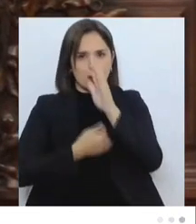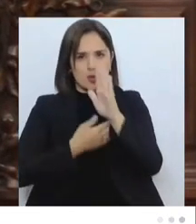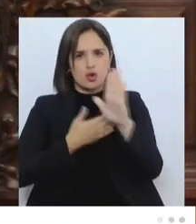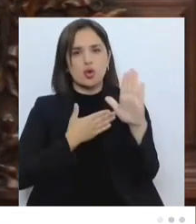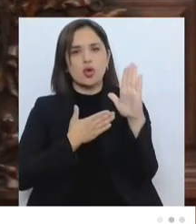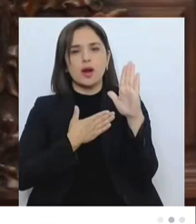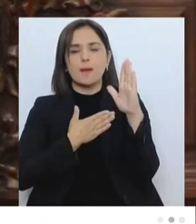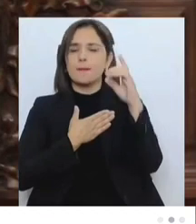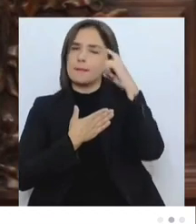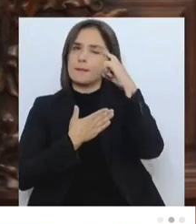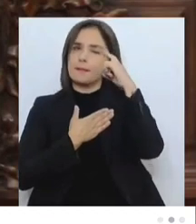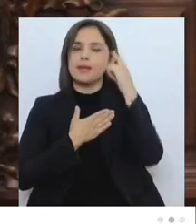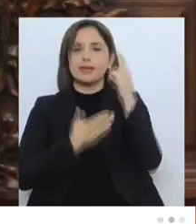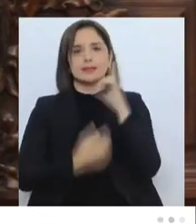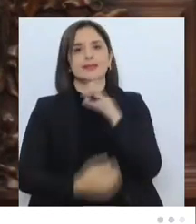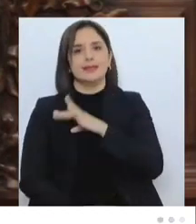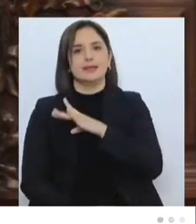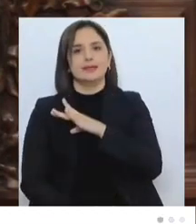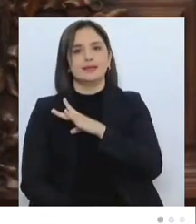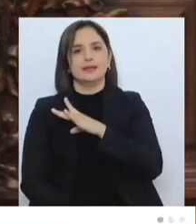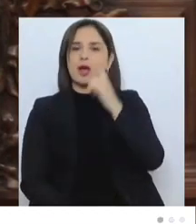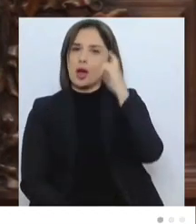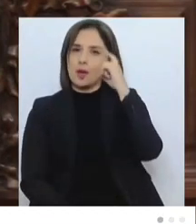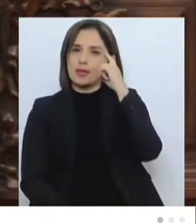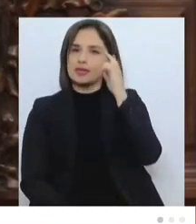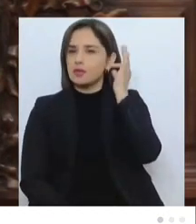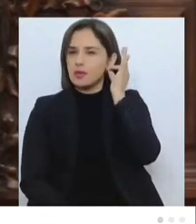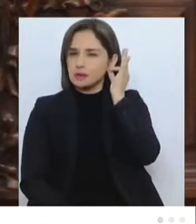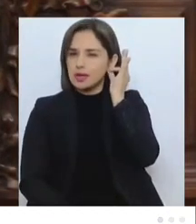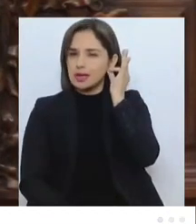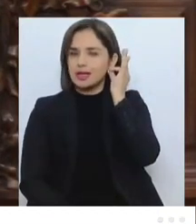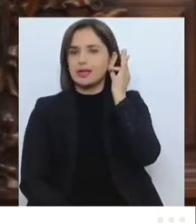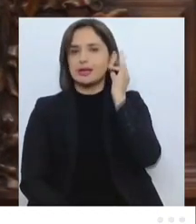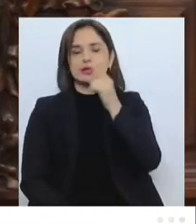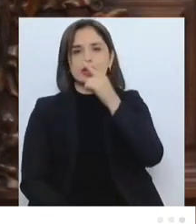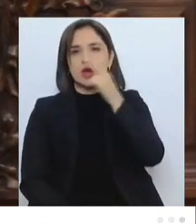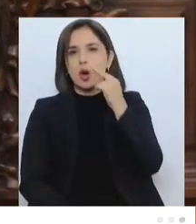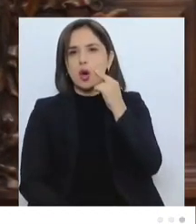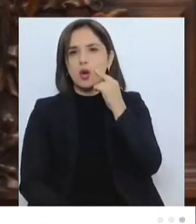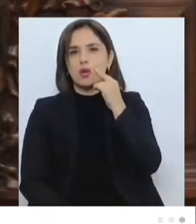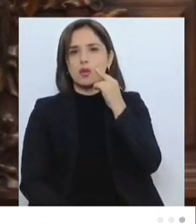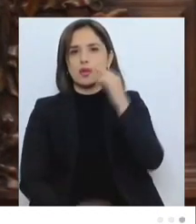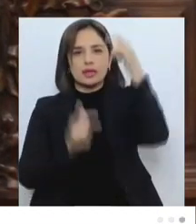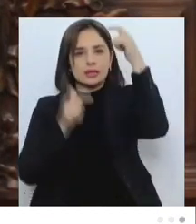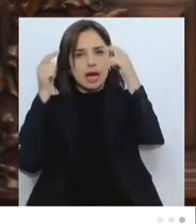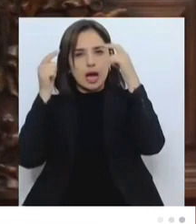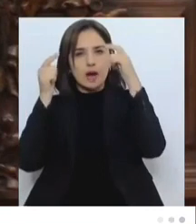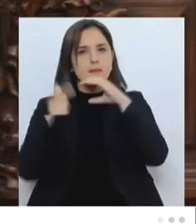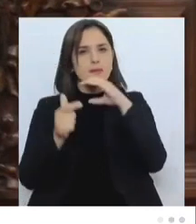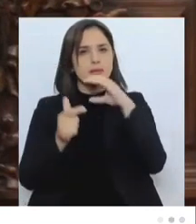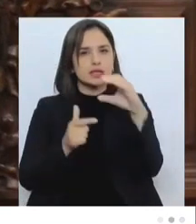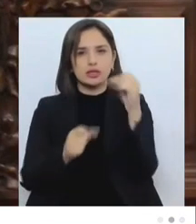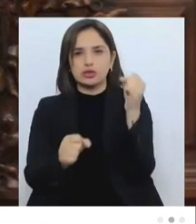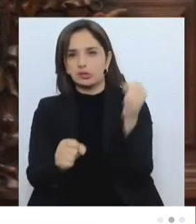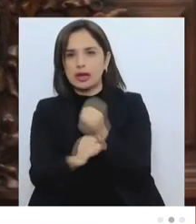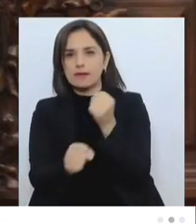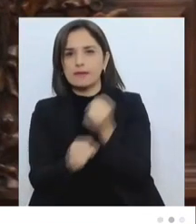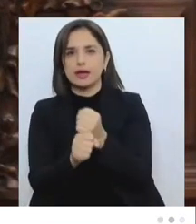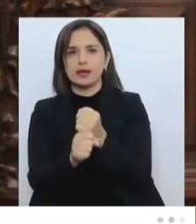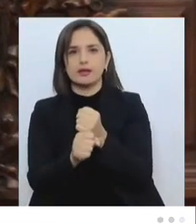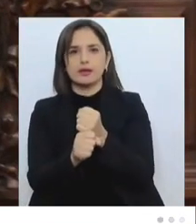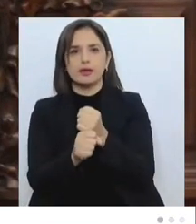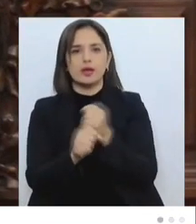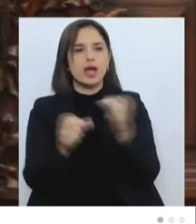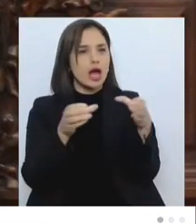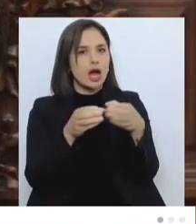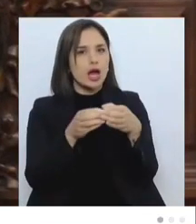en Chile, pensemos en las mujeres, en los hombres, campesinos, obreros, a la clase media,